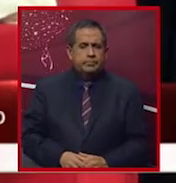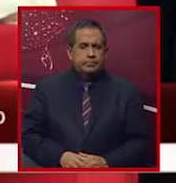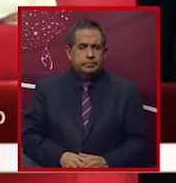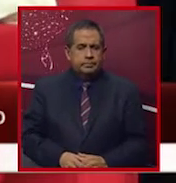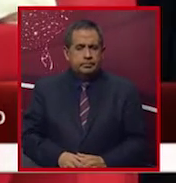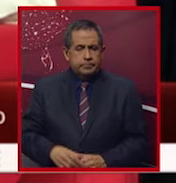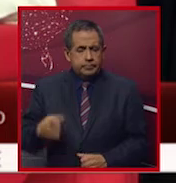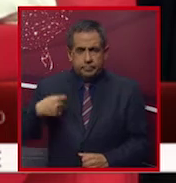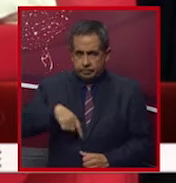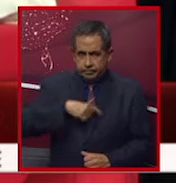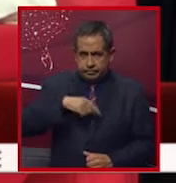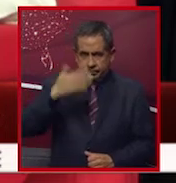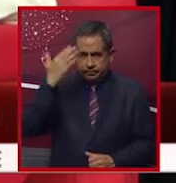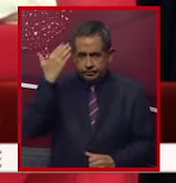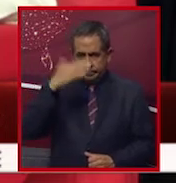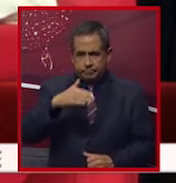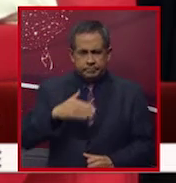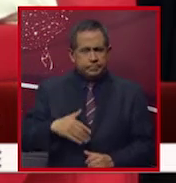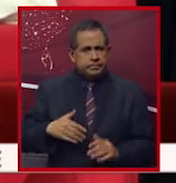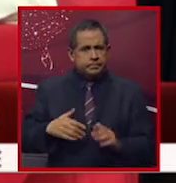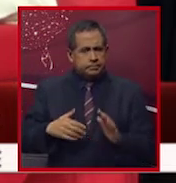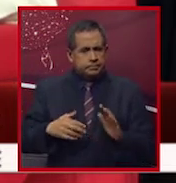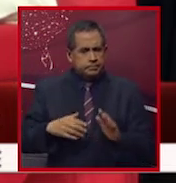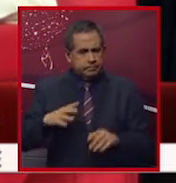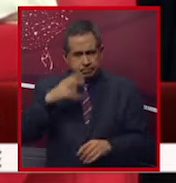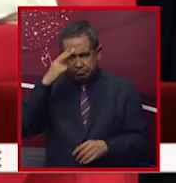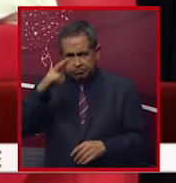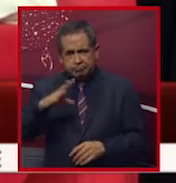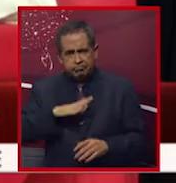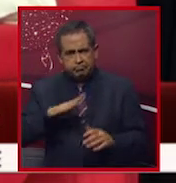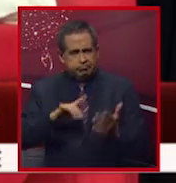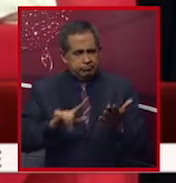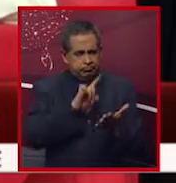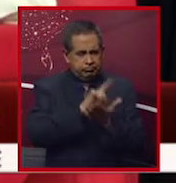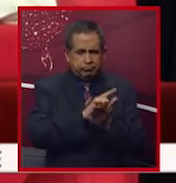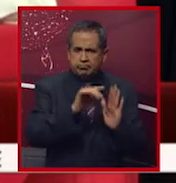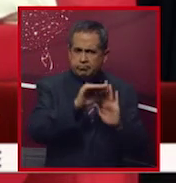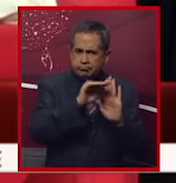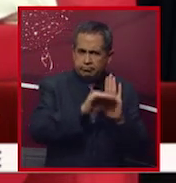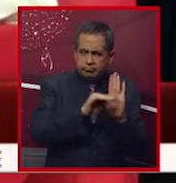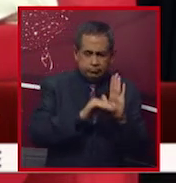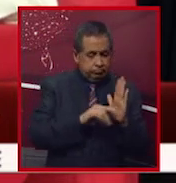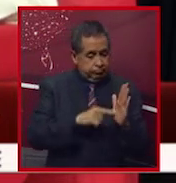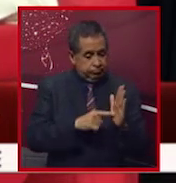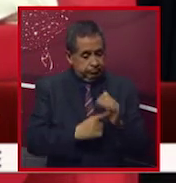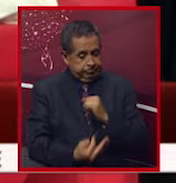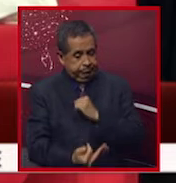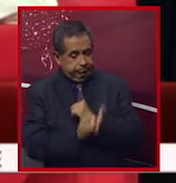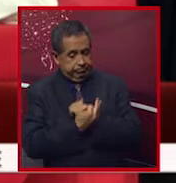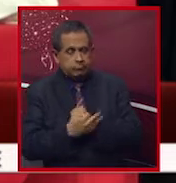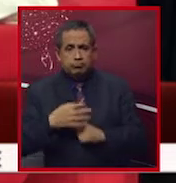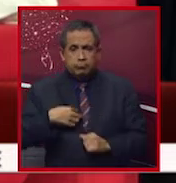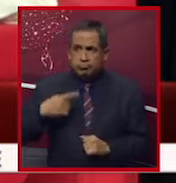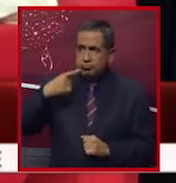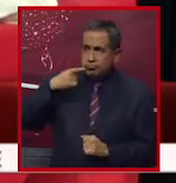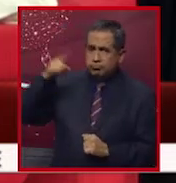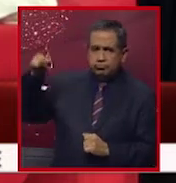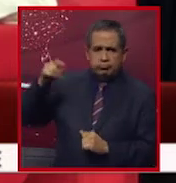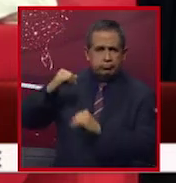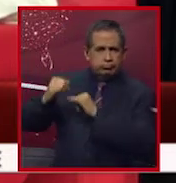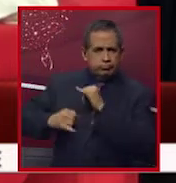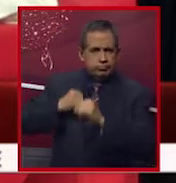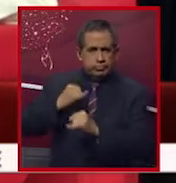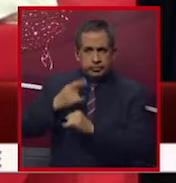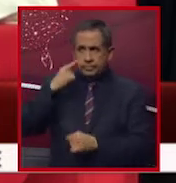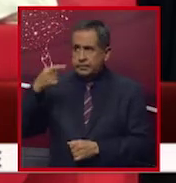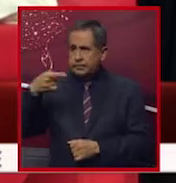Sabemos que México tiene los instrumentos legales y jurídicos de los cuales hará uso en caso de que sea necesario,